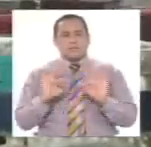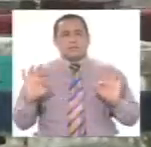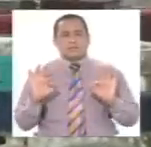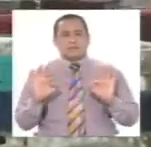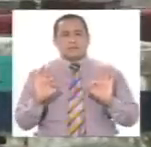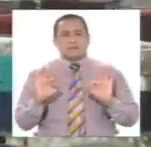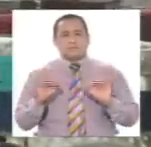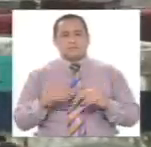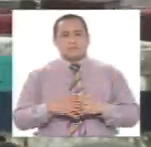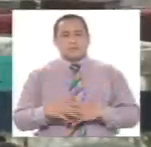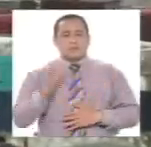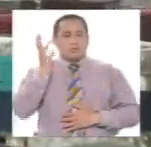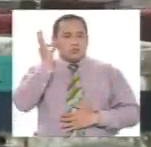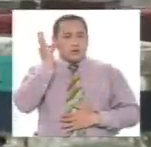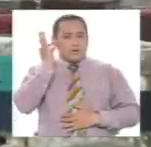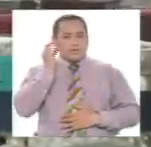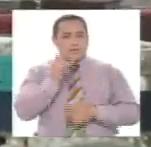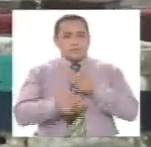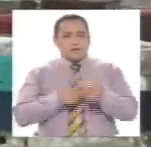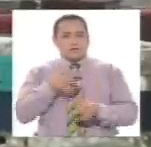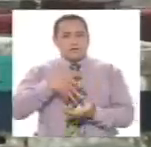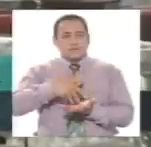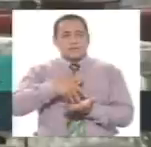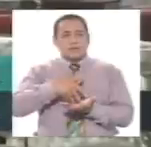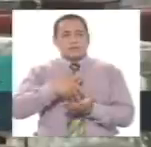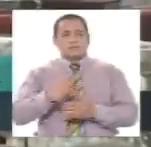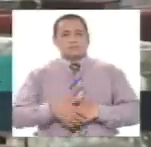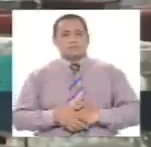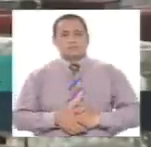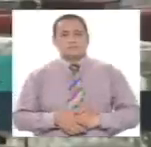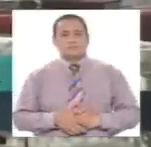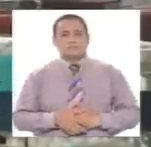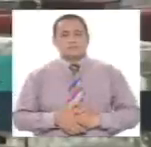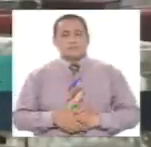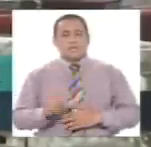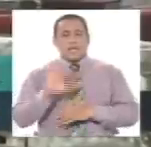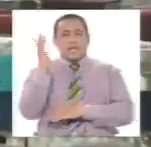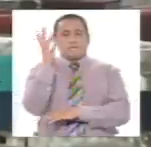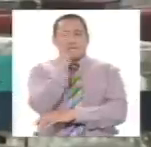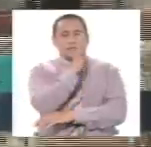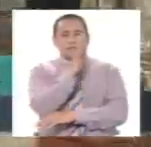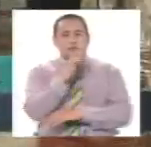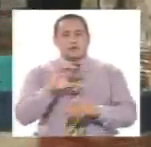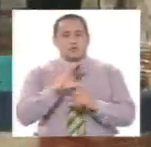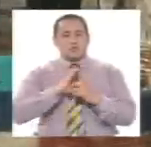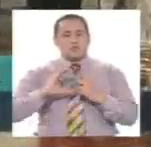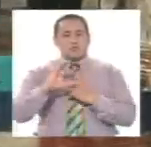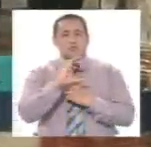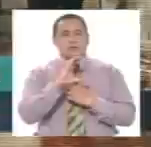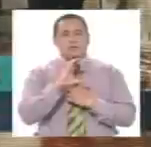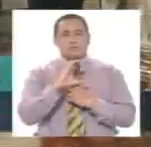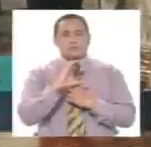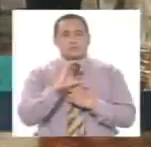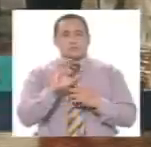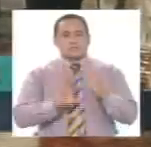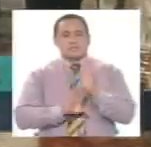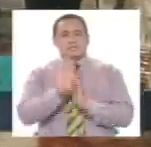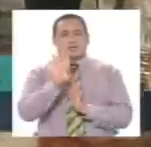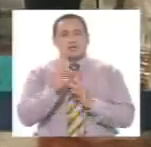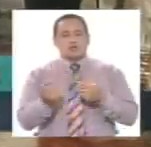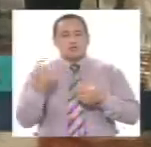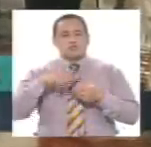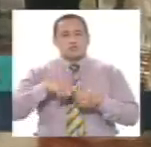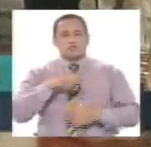Saneamiento, Mujer y Poblaciones Vulnerables, Ambiente, Cultura, Desarrollo